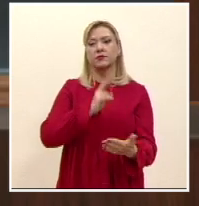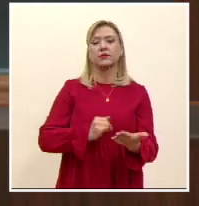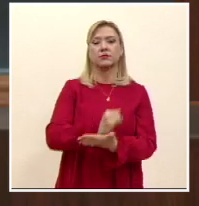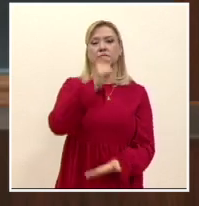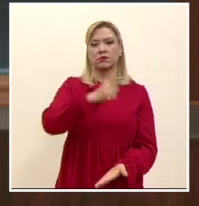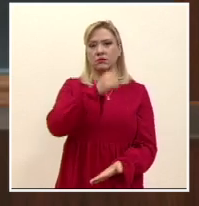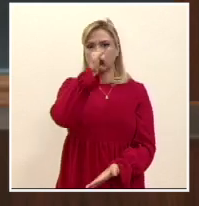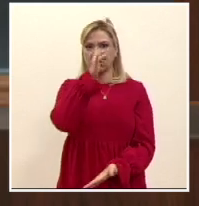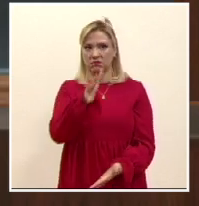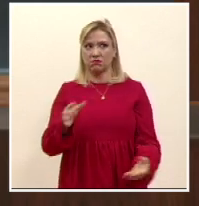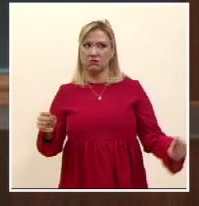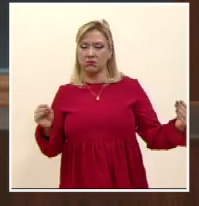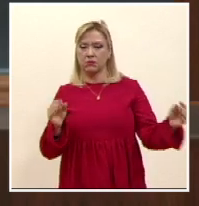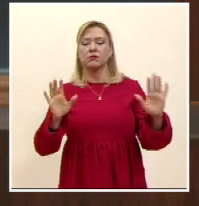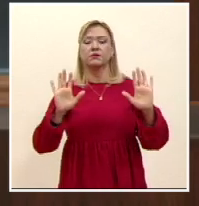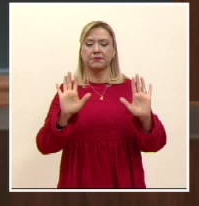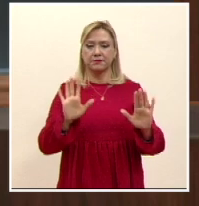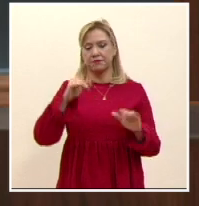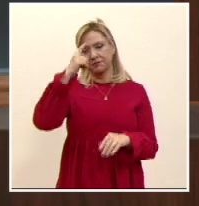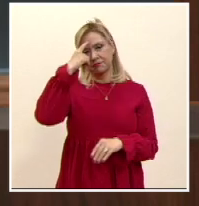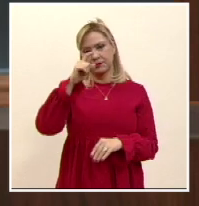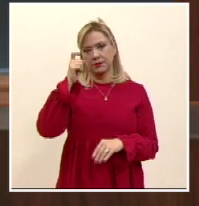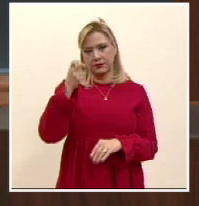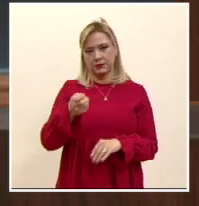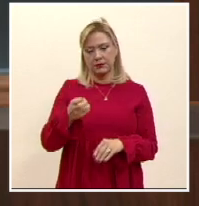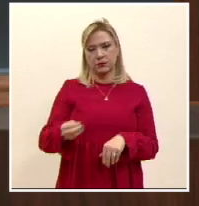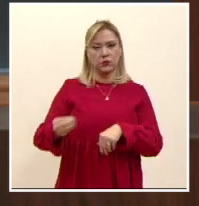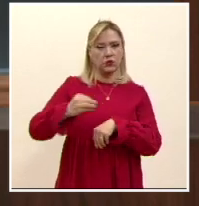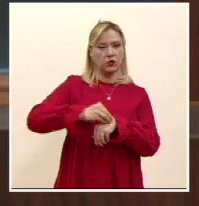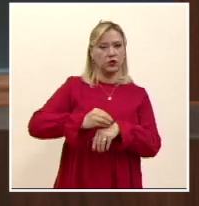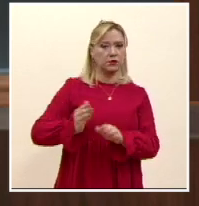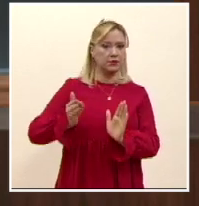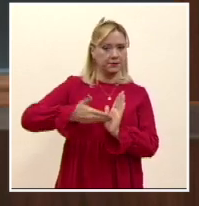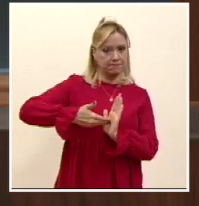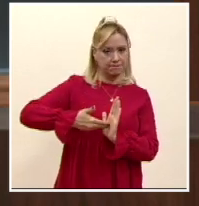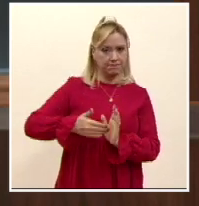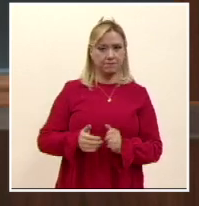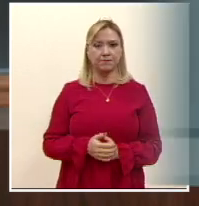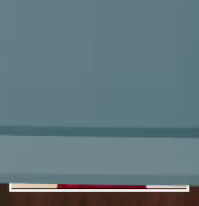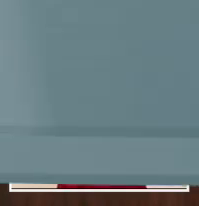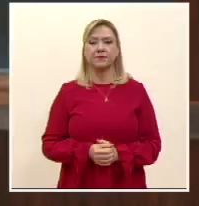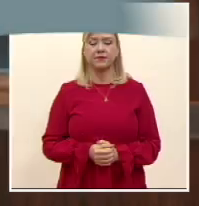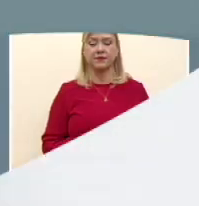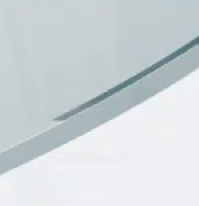impugnada para los efectos precisados en la ejecutoria.